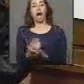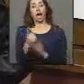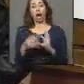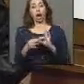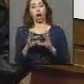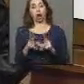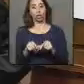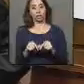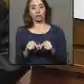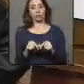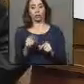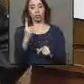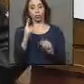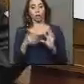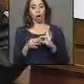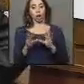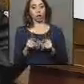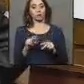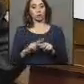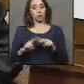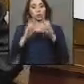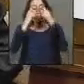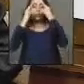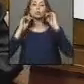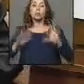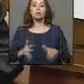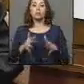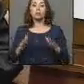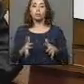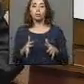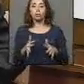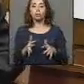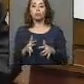organización que ha hecho un esfuerzo.